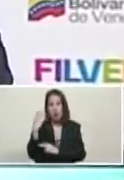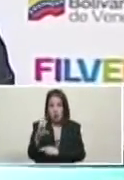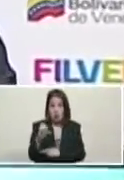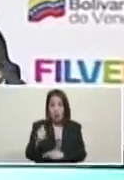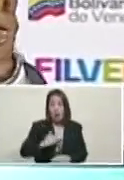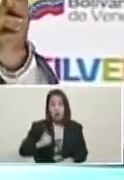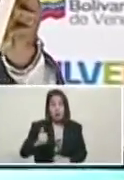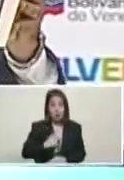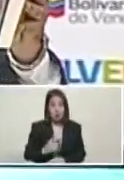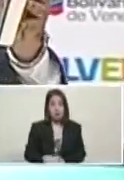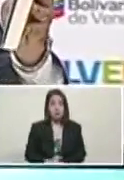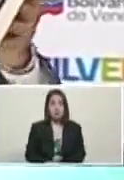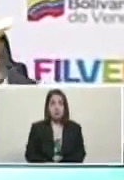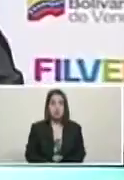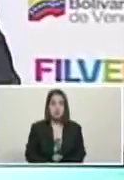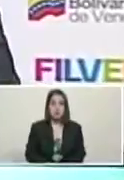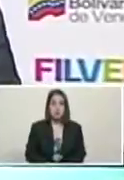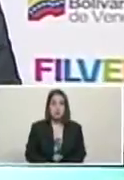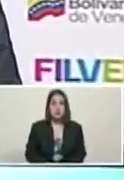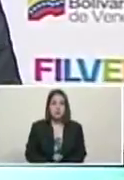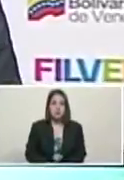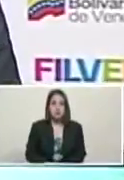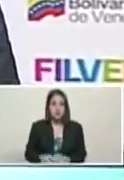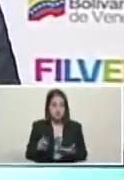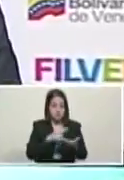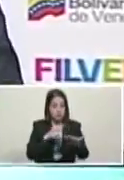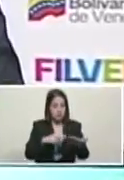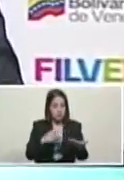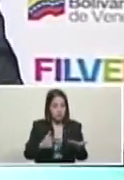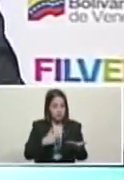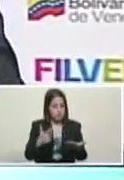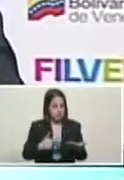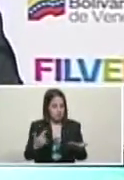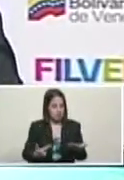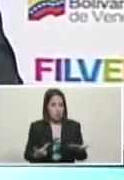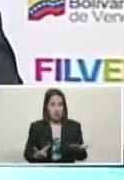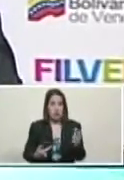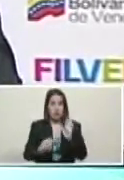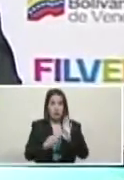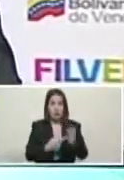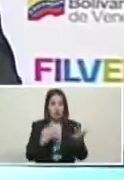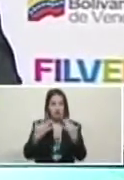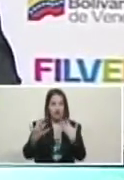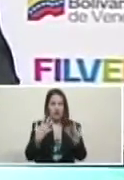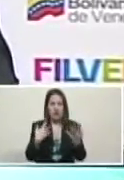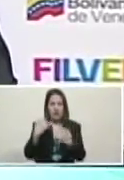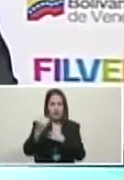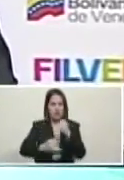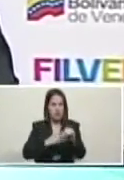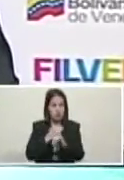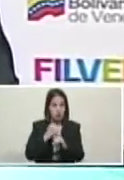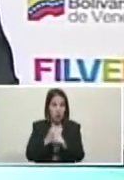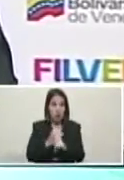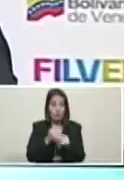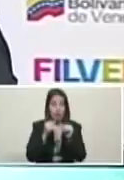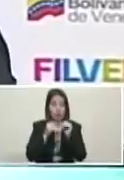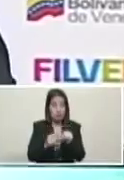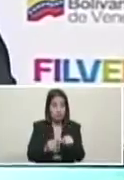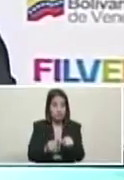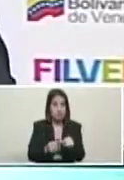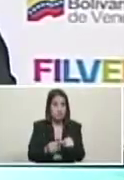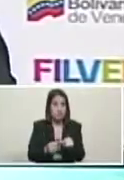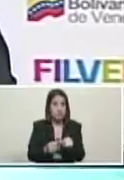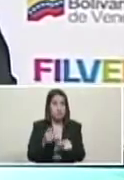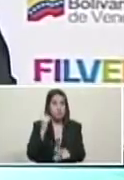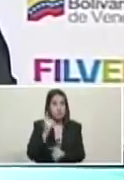Aprovecho este libro y esta feria internacional para ratificar nuestro